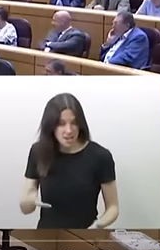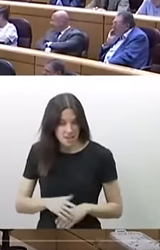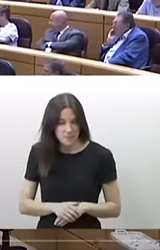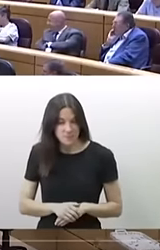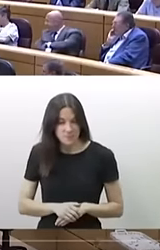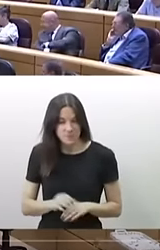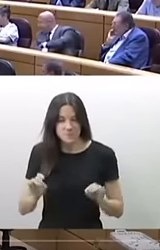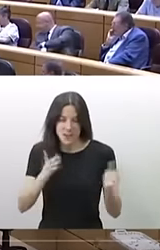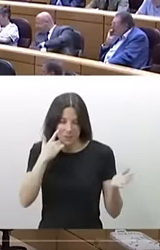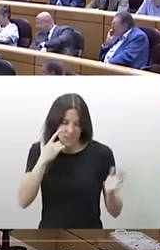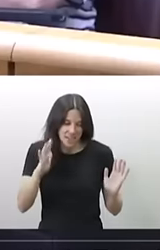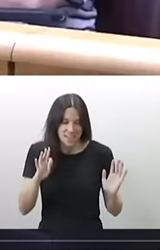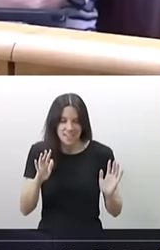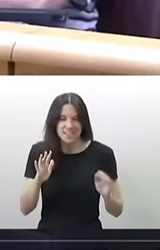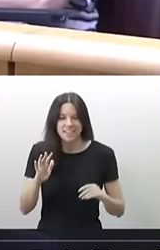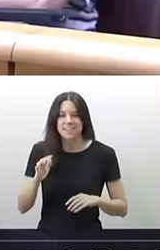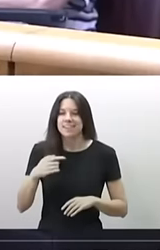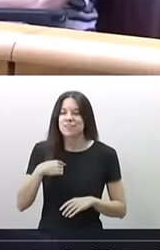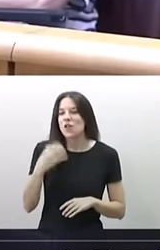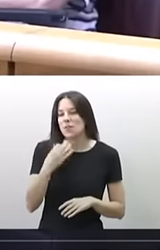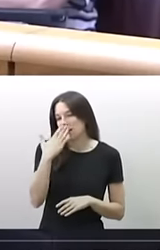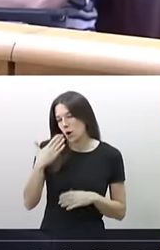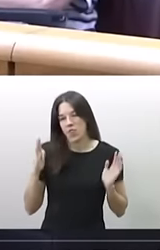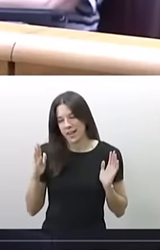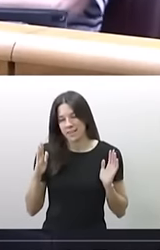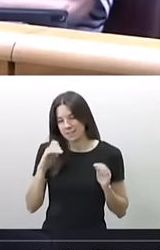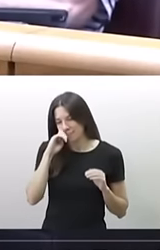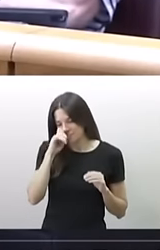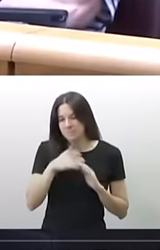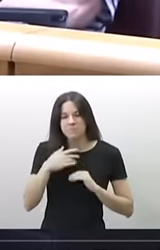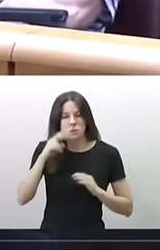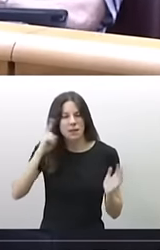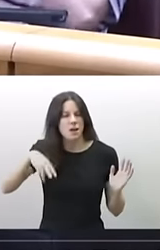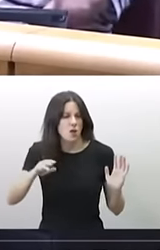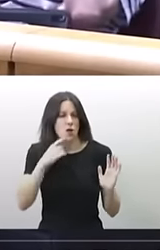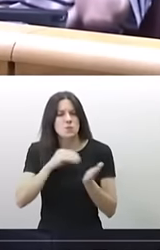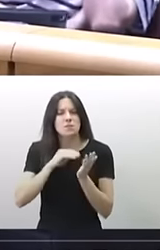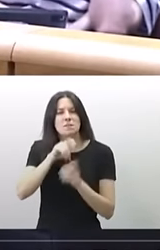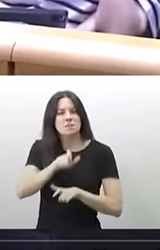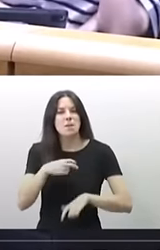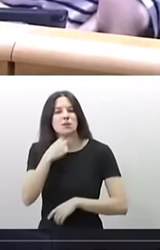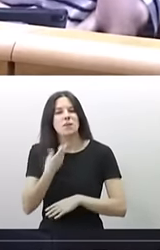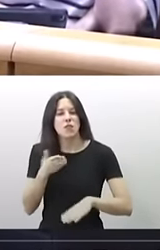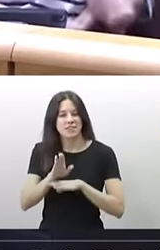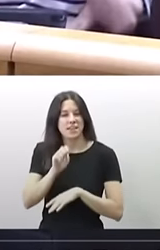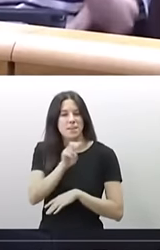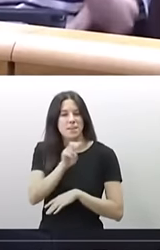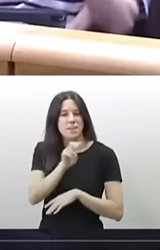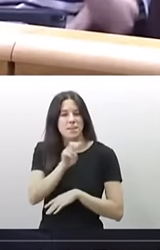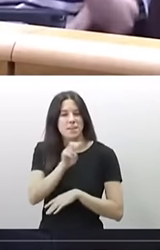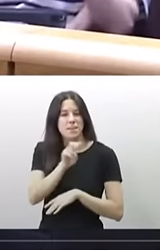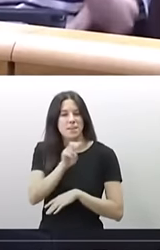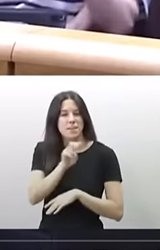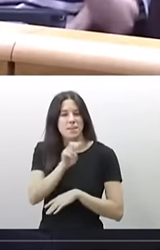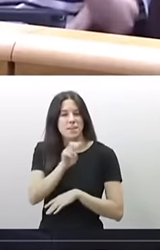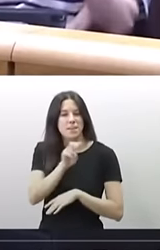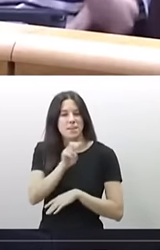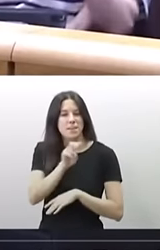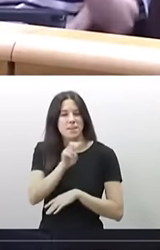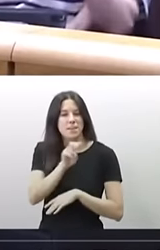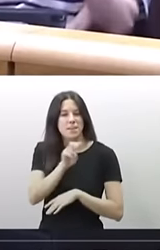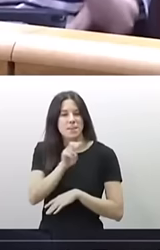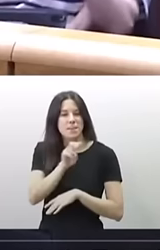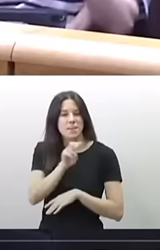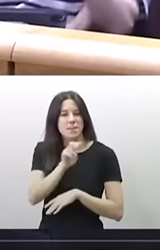mire, yo les tengo que reconocer que cuando se escucha a los distintos portavoces del Partido Popular, una le parece... Fíjate cómo poco a poco